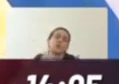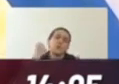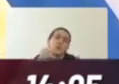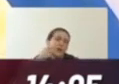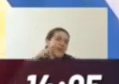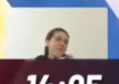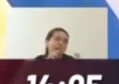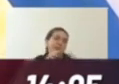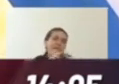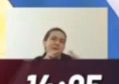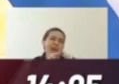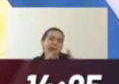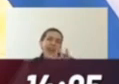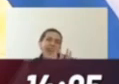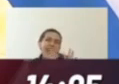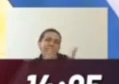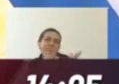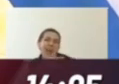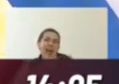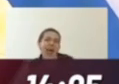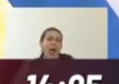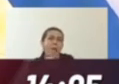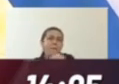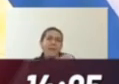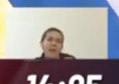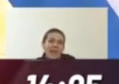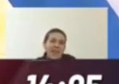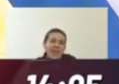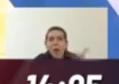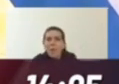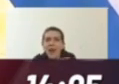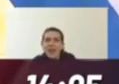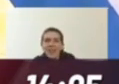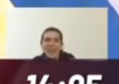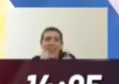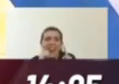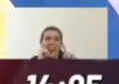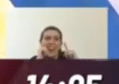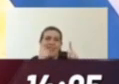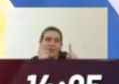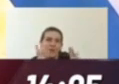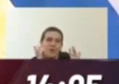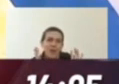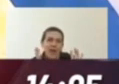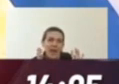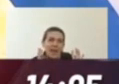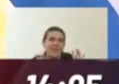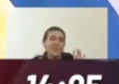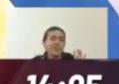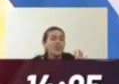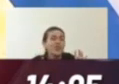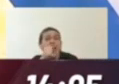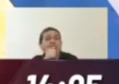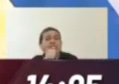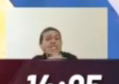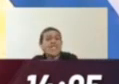importante estar cerca de los afectos, compartir, disfrutar. Yo extraño los recitales tanto como